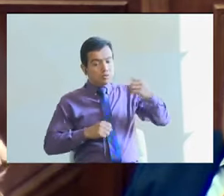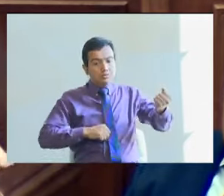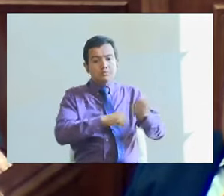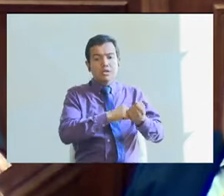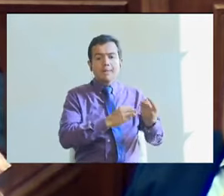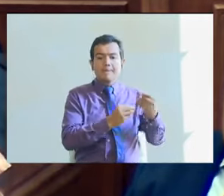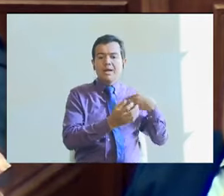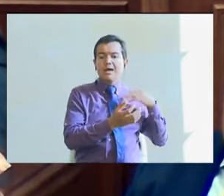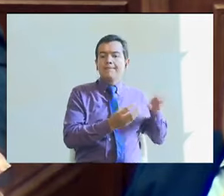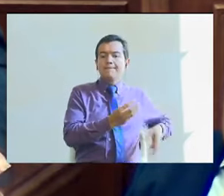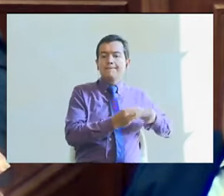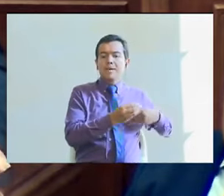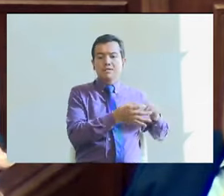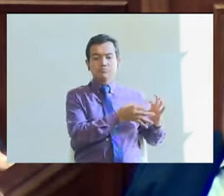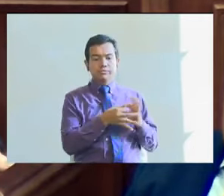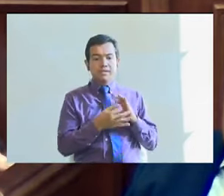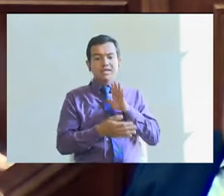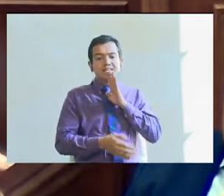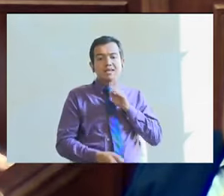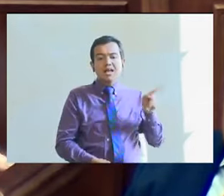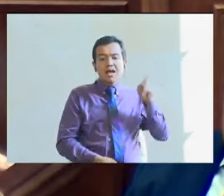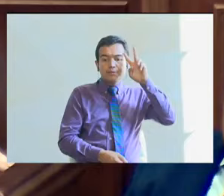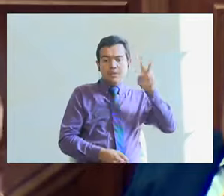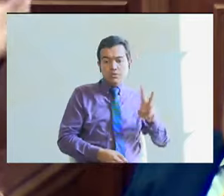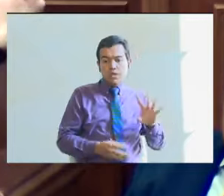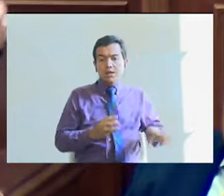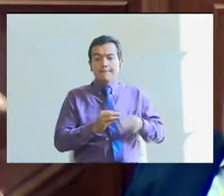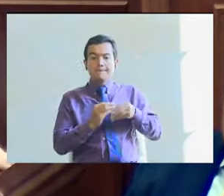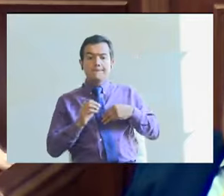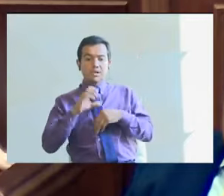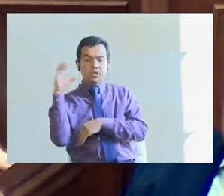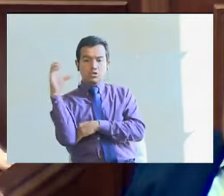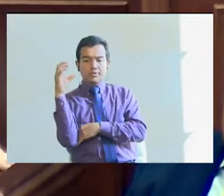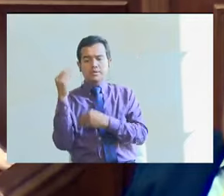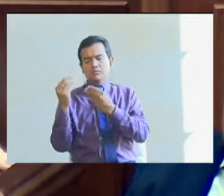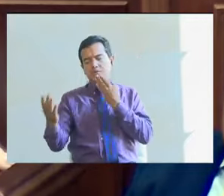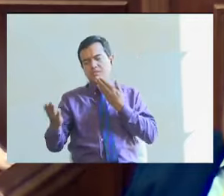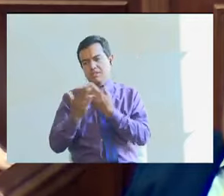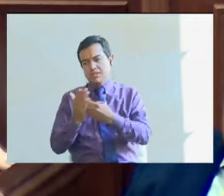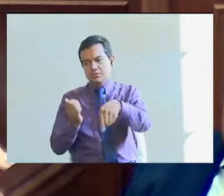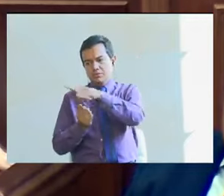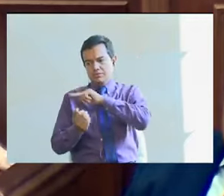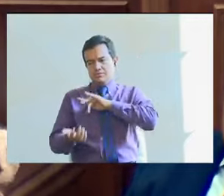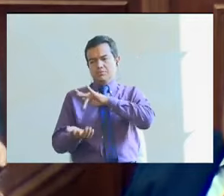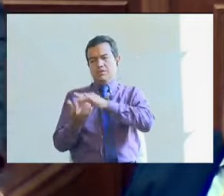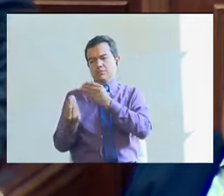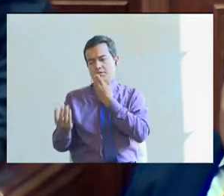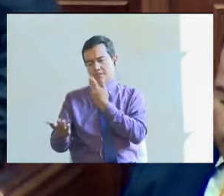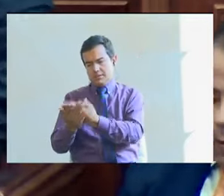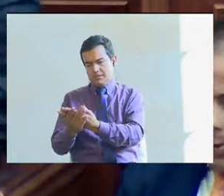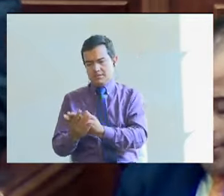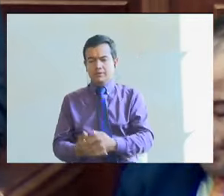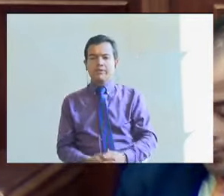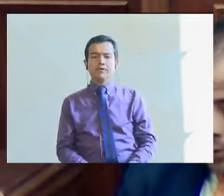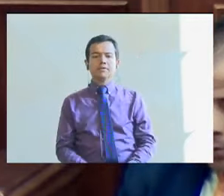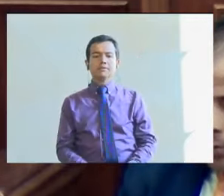los lazos que siempre han Unido al pueblo de Colombia y al pueblo de Venezuela Eternamente Agradecido por permitirme estar acá Muchísimas